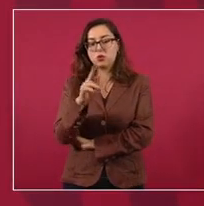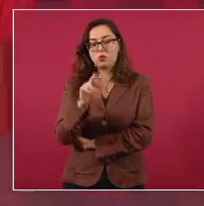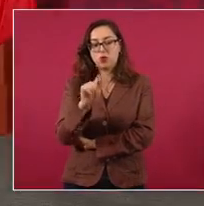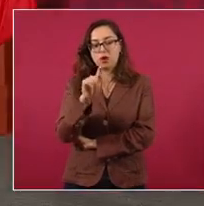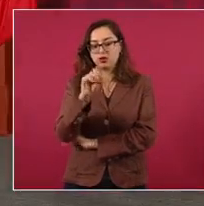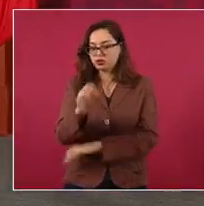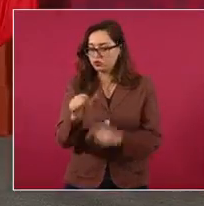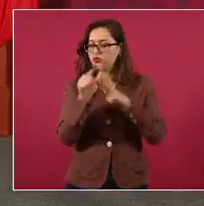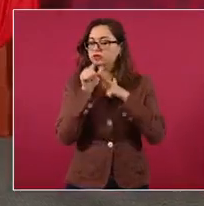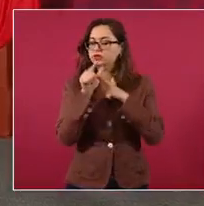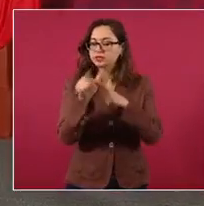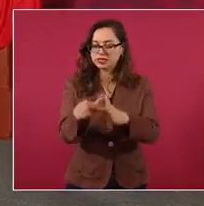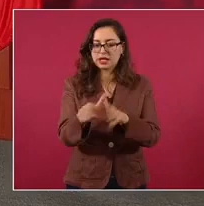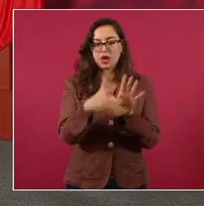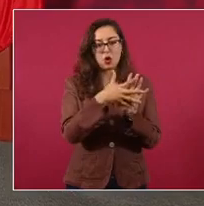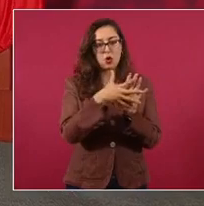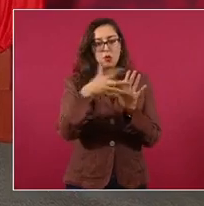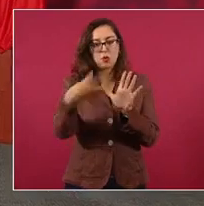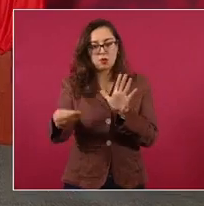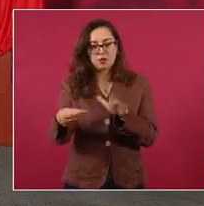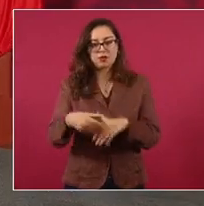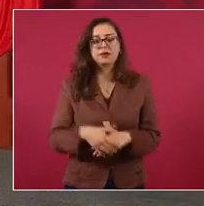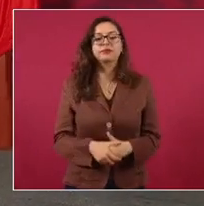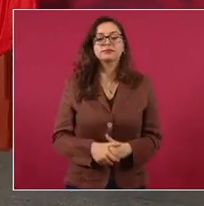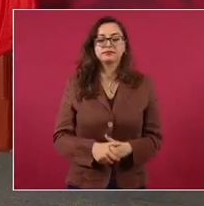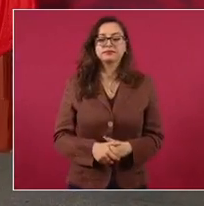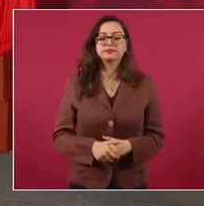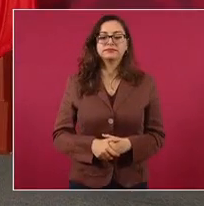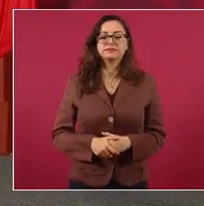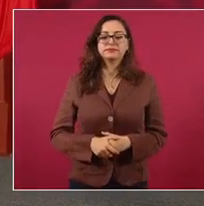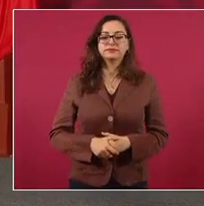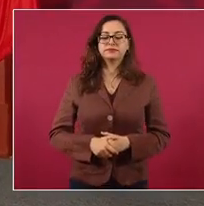pero fíjense cómo era